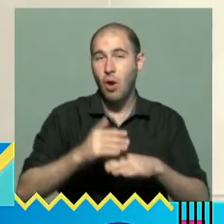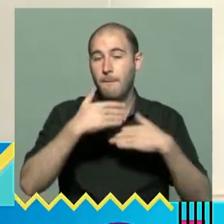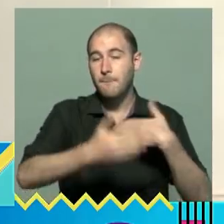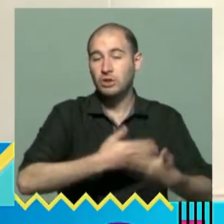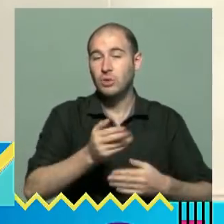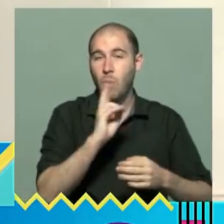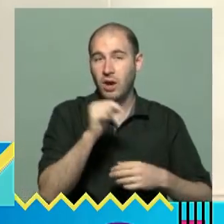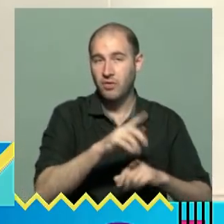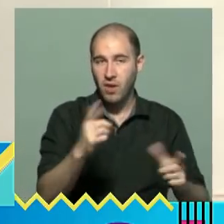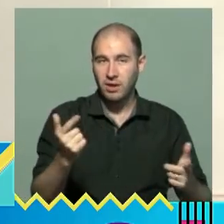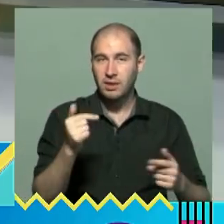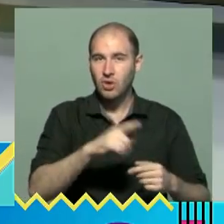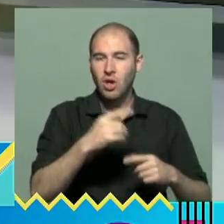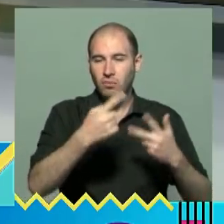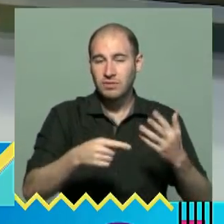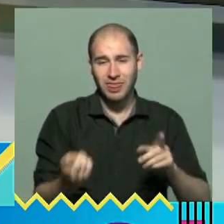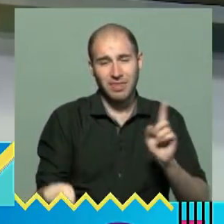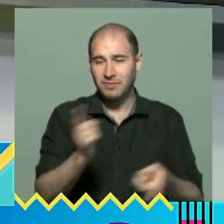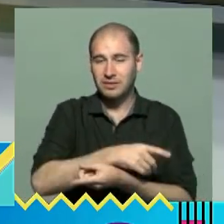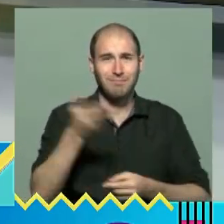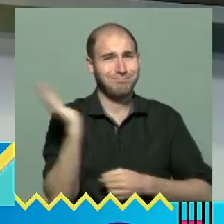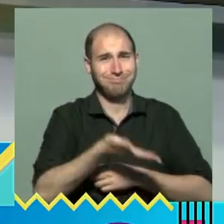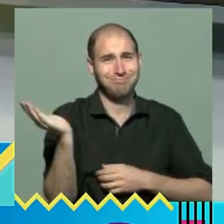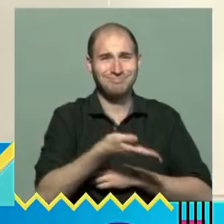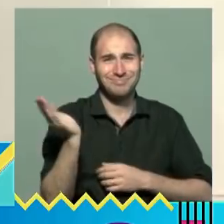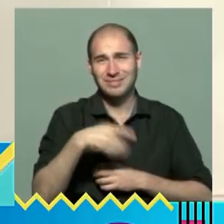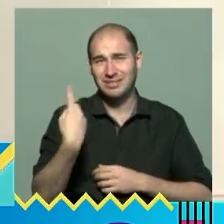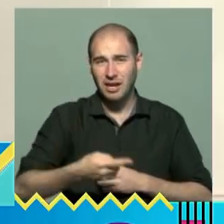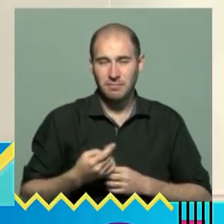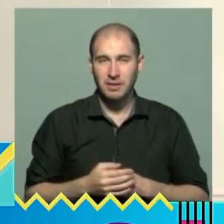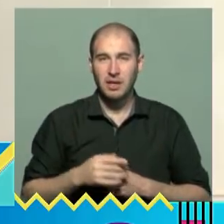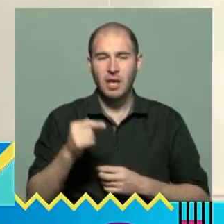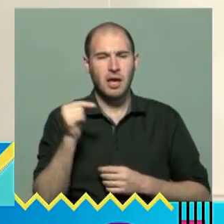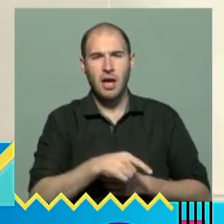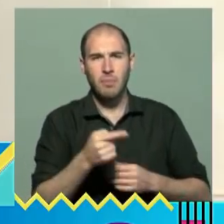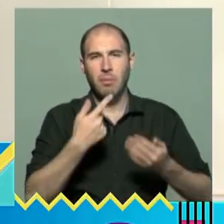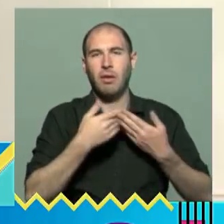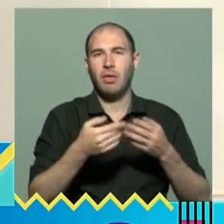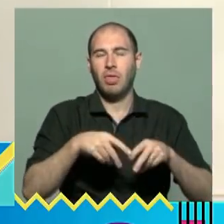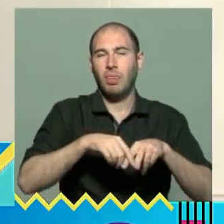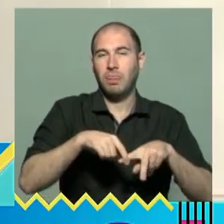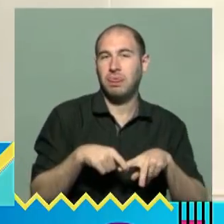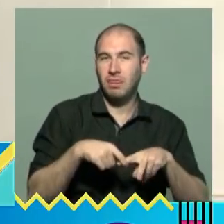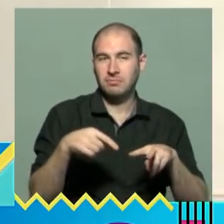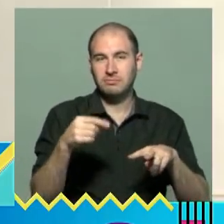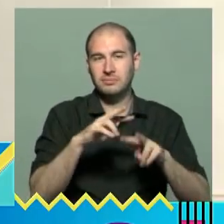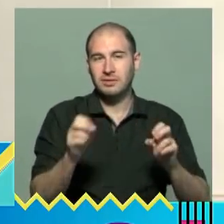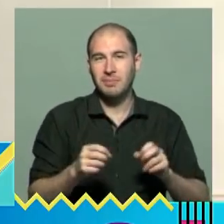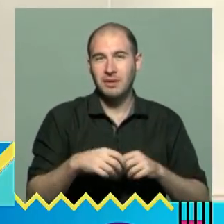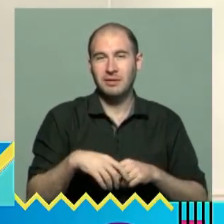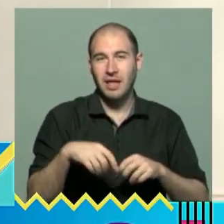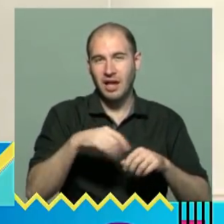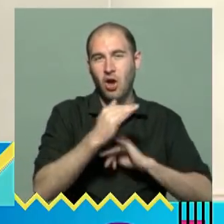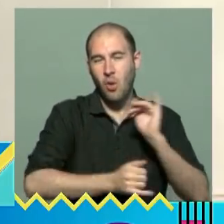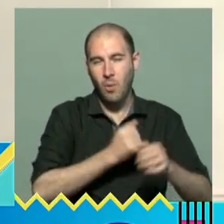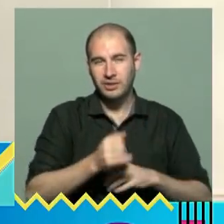de la mujer a tener que vivir todo esto. Al contrario, la condena permanentemente. Eso te pasa por abrir las piernas, son uno de los comentarios, digamos, que